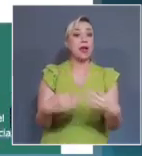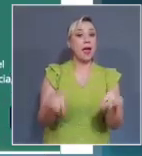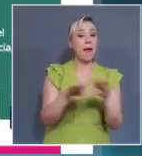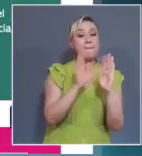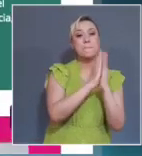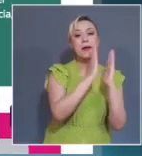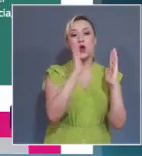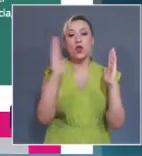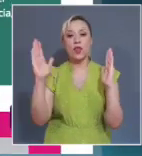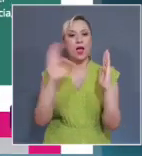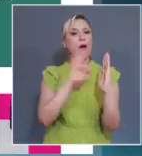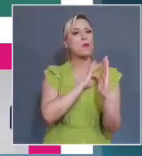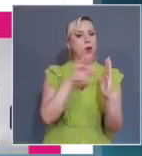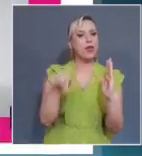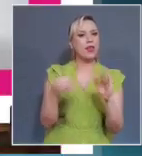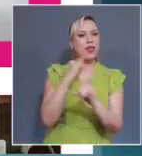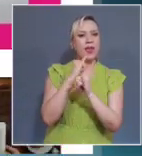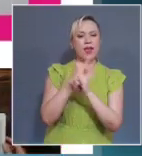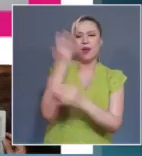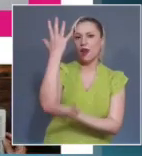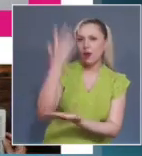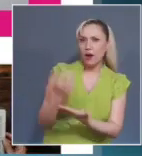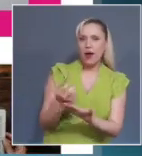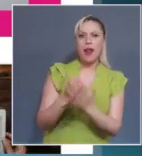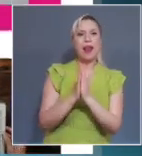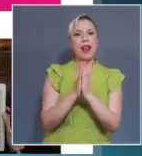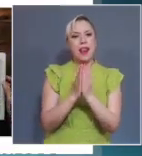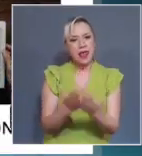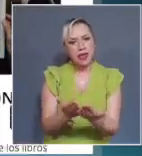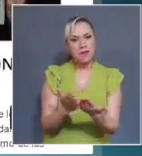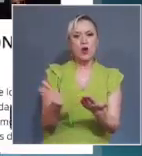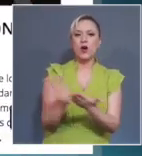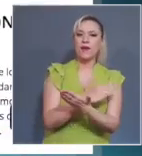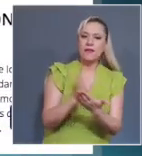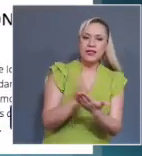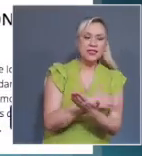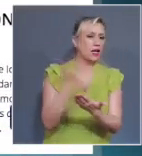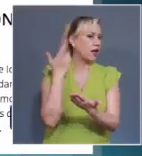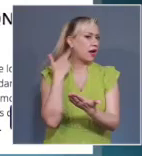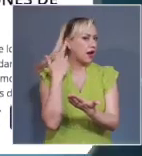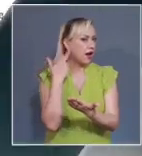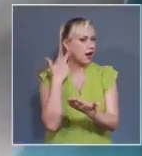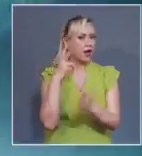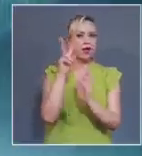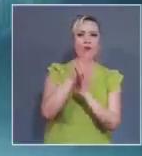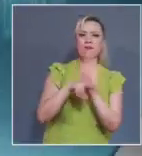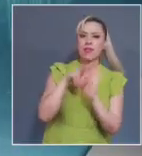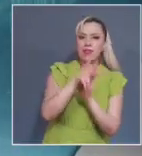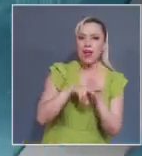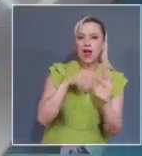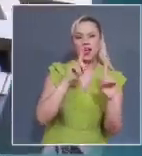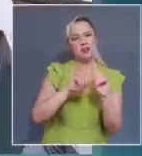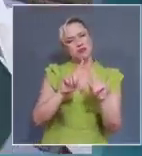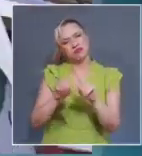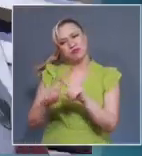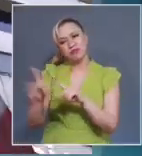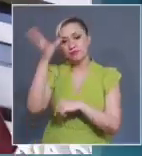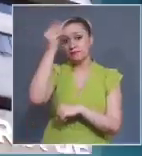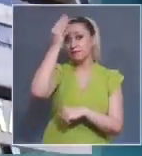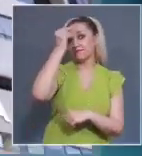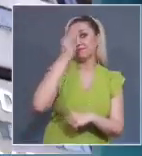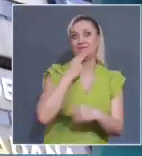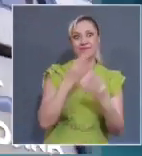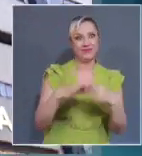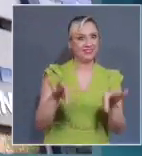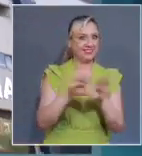Cuenta con libros, revistas, audios, videos, expedientes judiciales y ambientes didácticos. Un juez